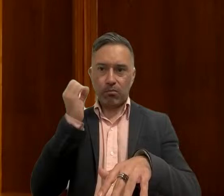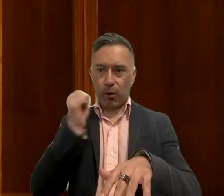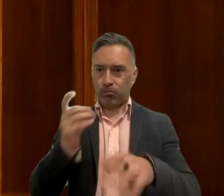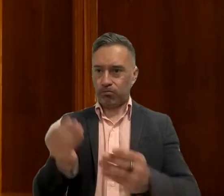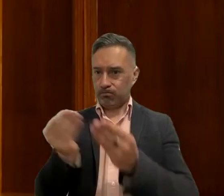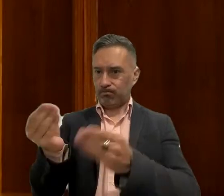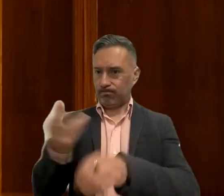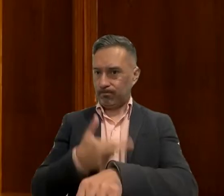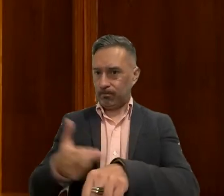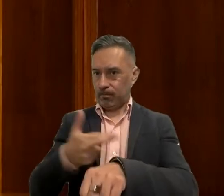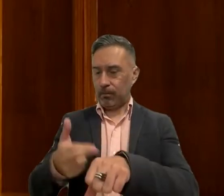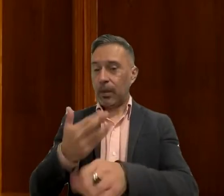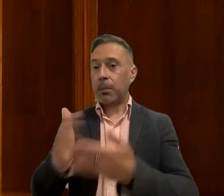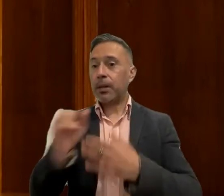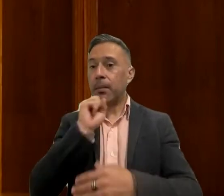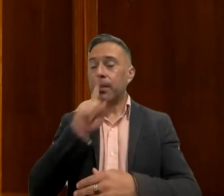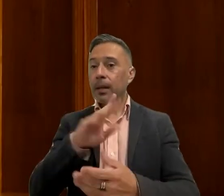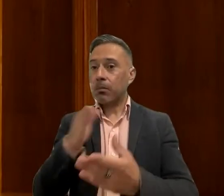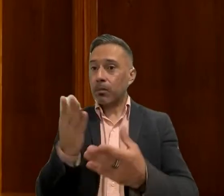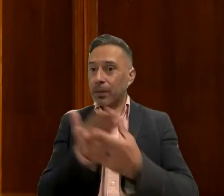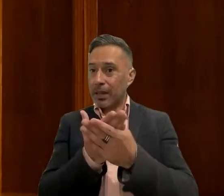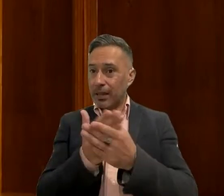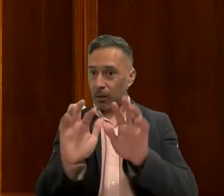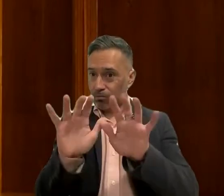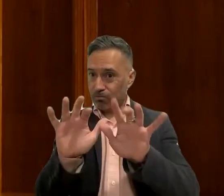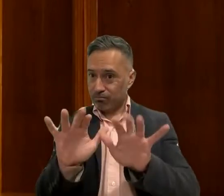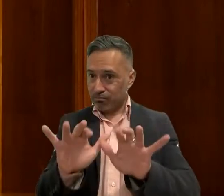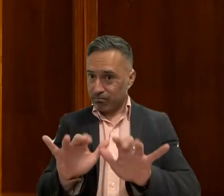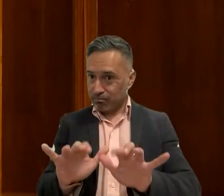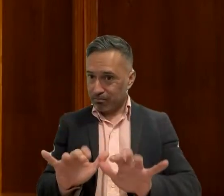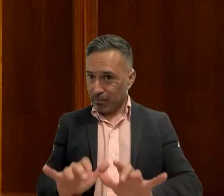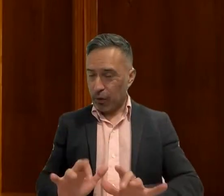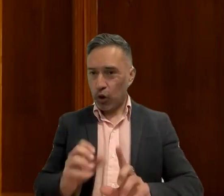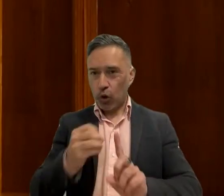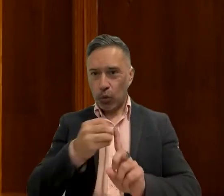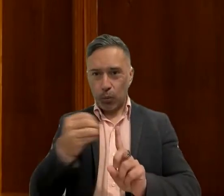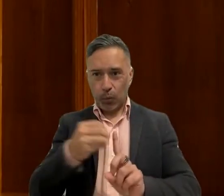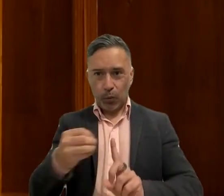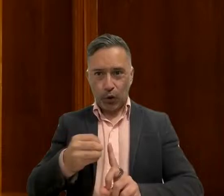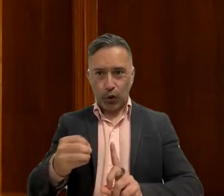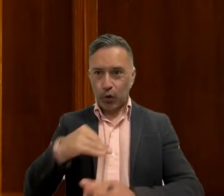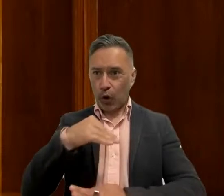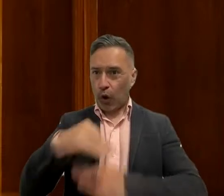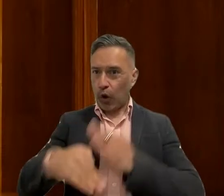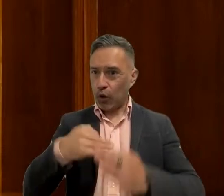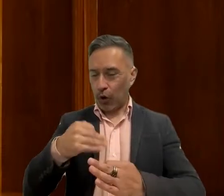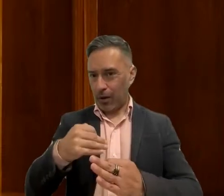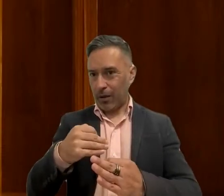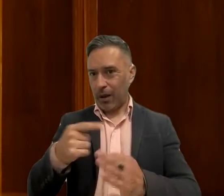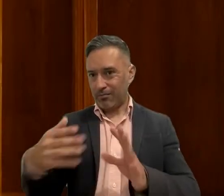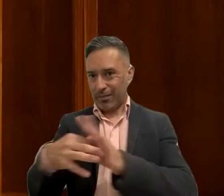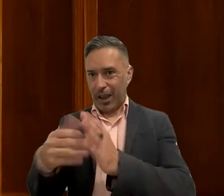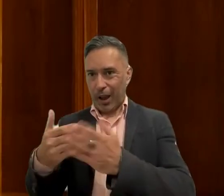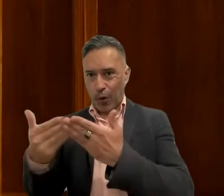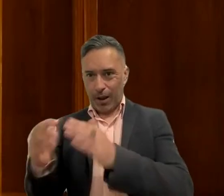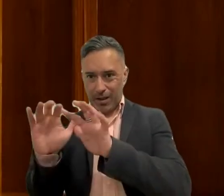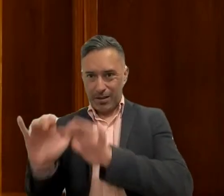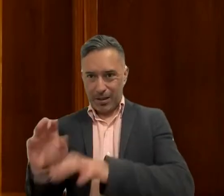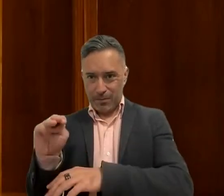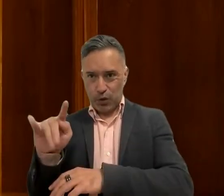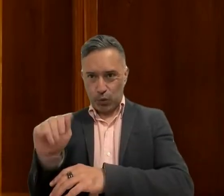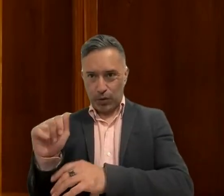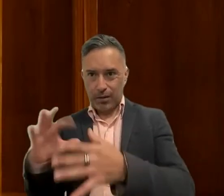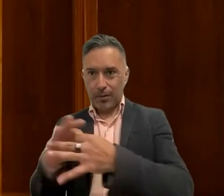que el expediente completo que da origen a la presente minuta se encuentra para su consulta en la página oficial de la Cámara de